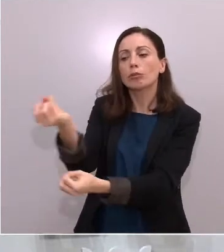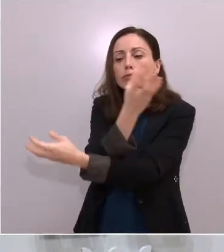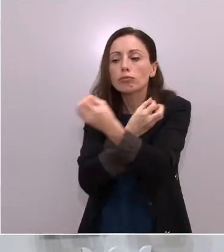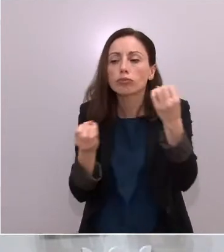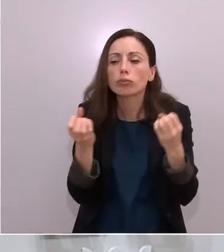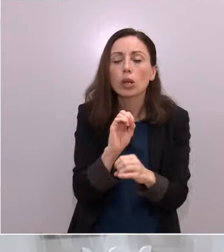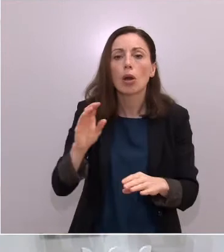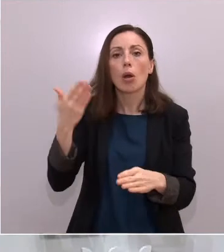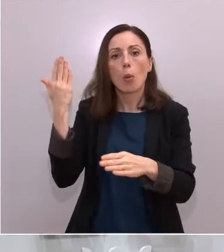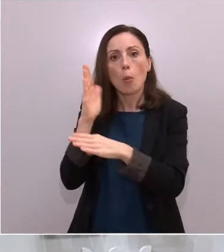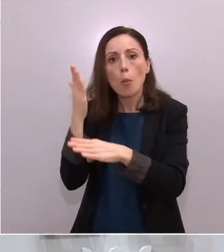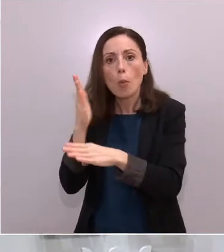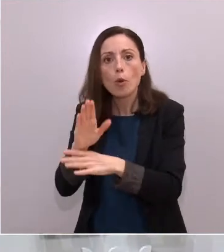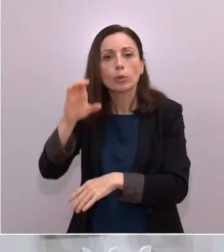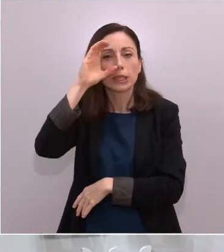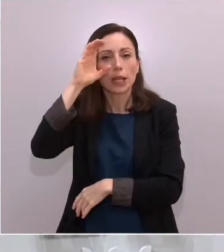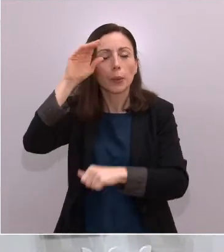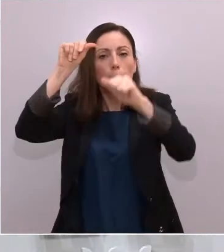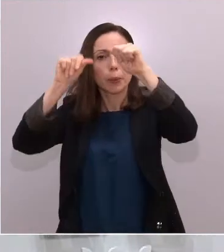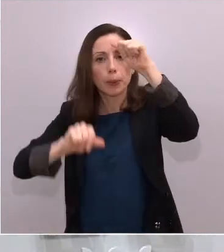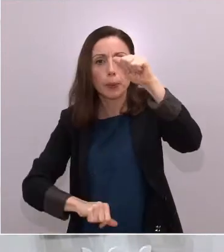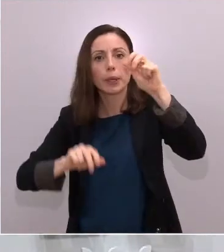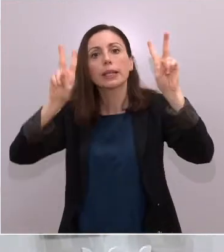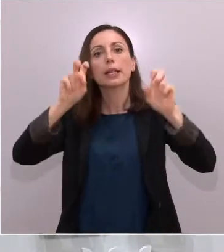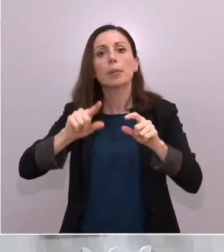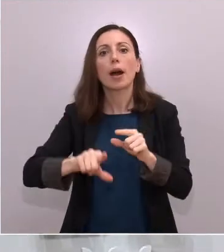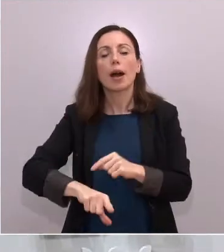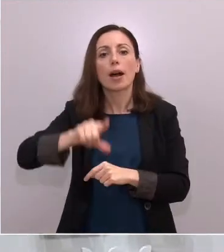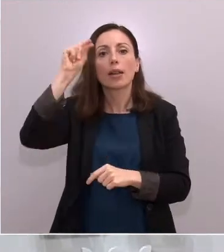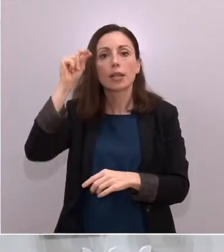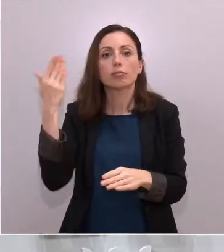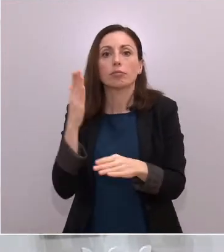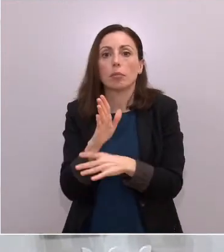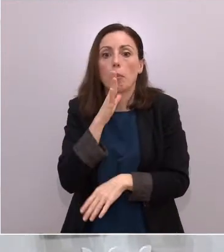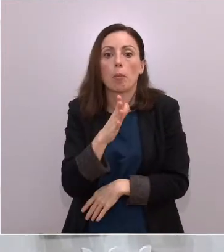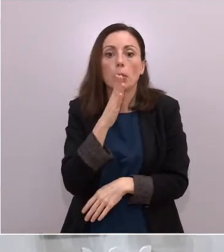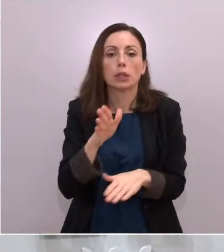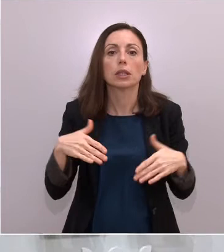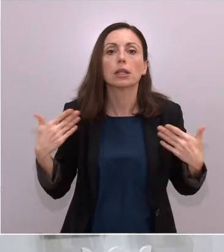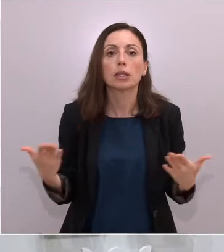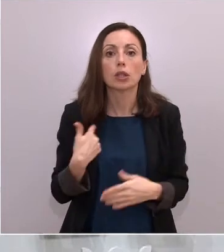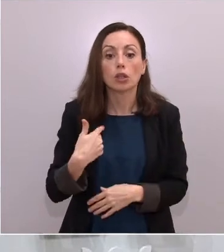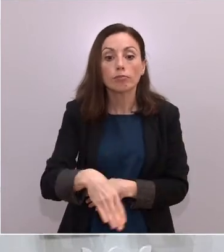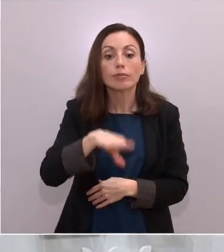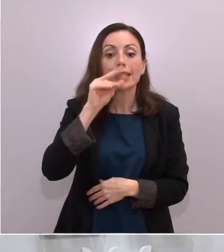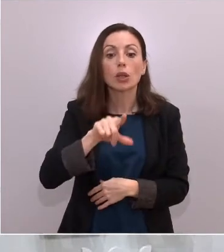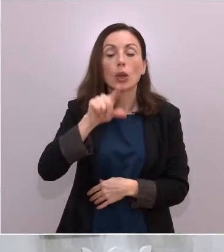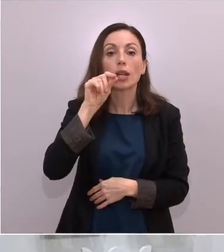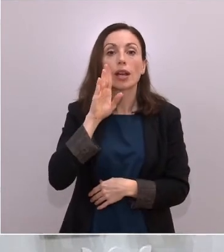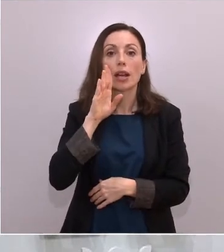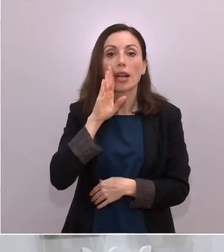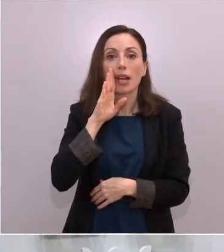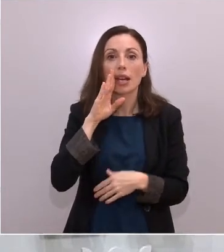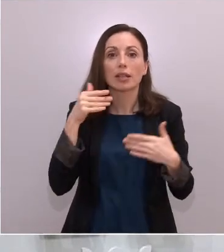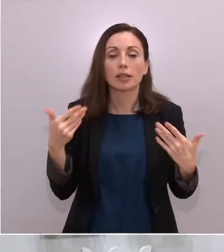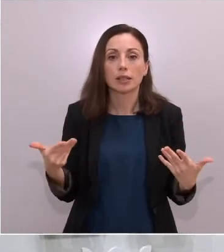las propuestas sobre esa decisión que vayan a tener los representantes de los territorios. ¿Por qué? Porque entiendo que esas decisiones, no he recibido